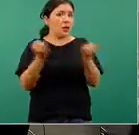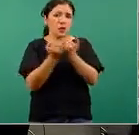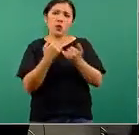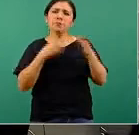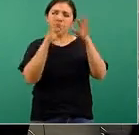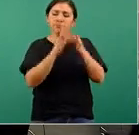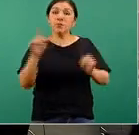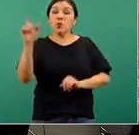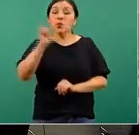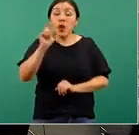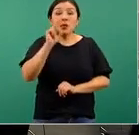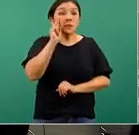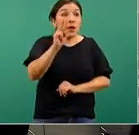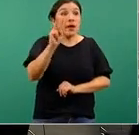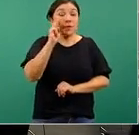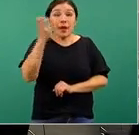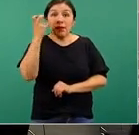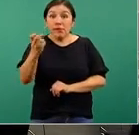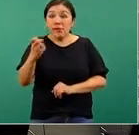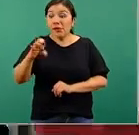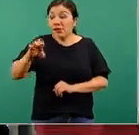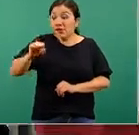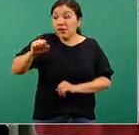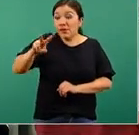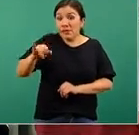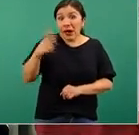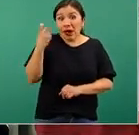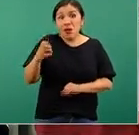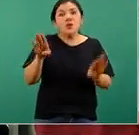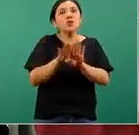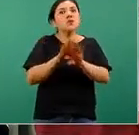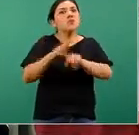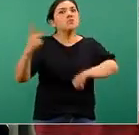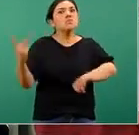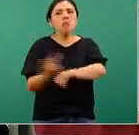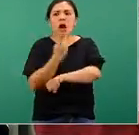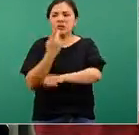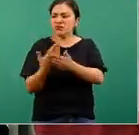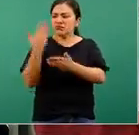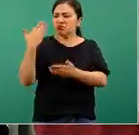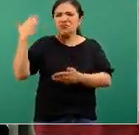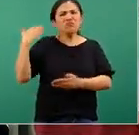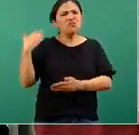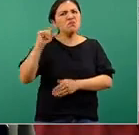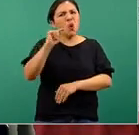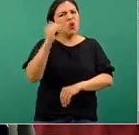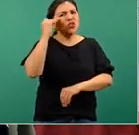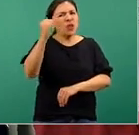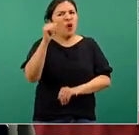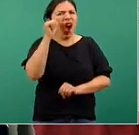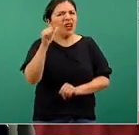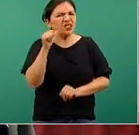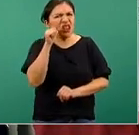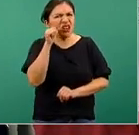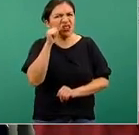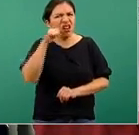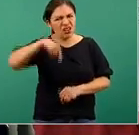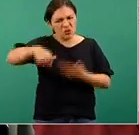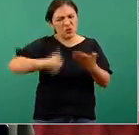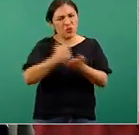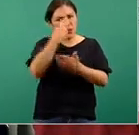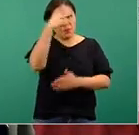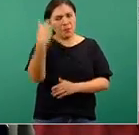comentando cuando ocurren estos eventos desafortunados como el que ocurrió hace unos pocos días, ayer en la Ciudad de